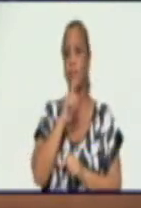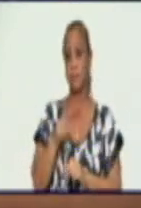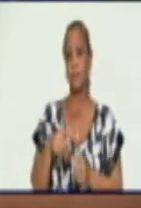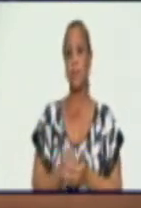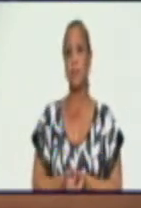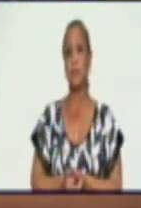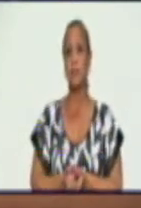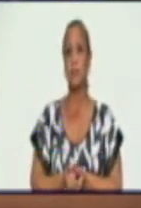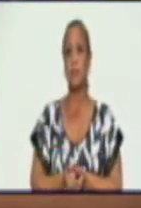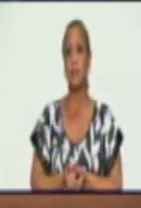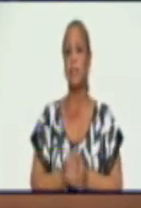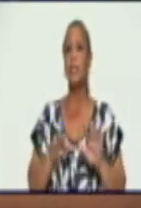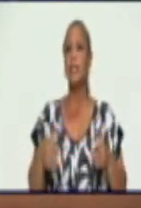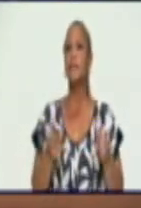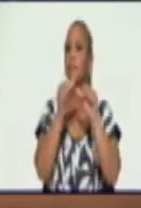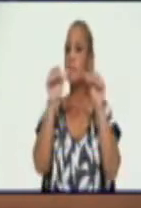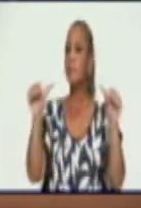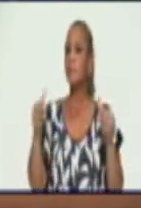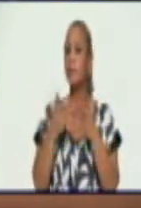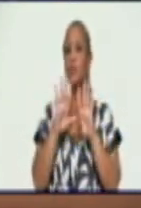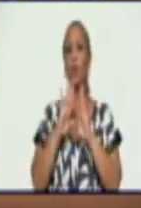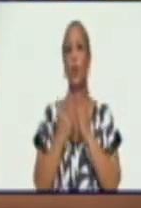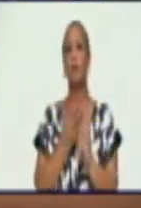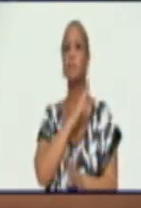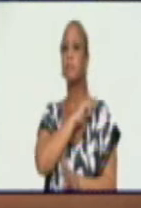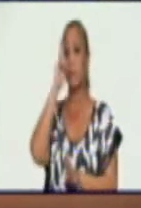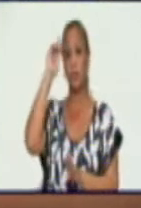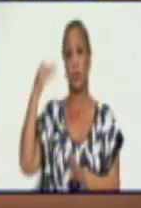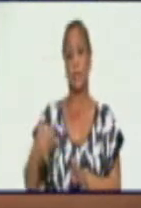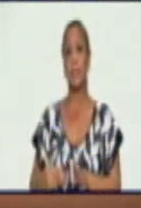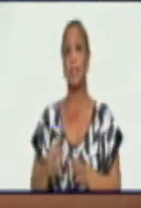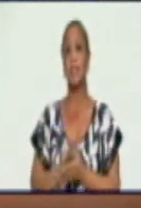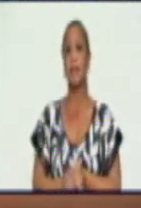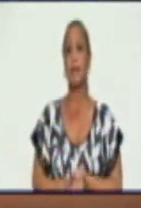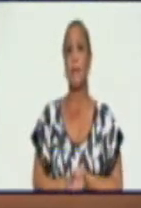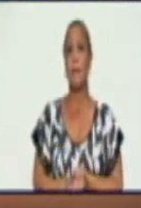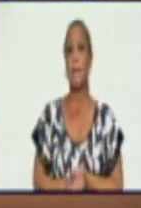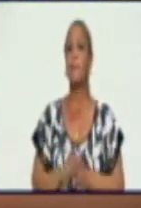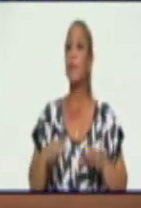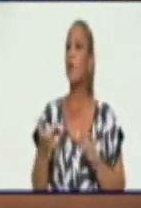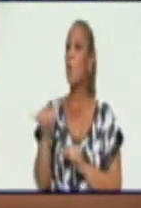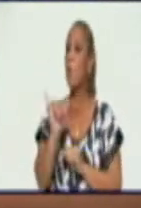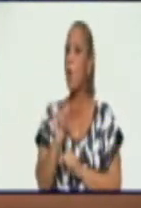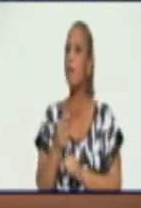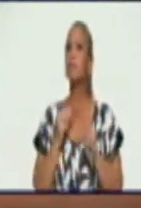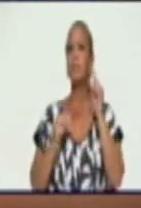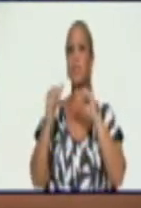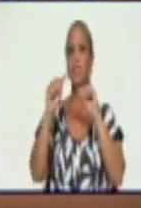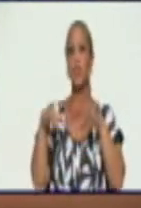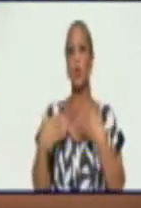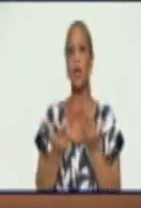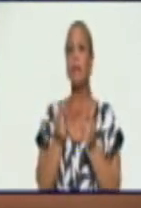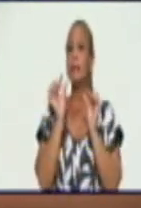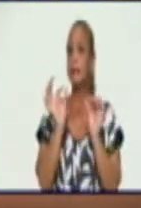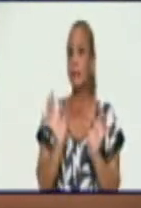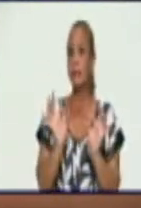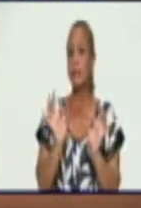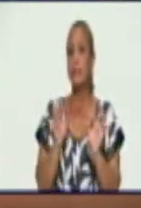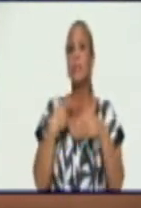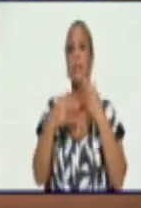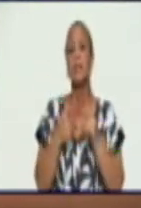en este espacio por las propias autoridades sanitarias y que igualmente las precisiones meridiana que ha hecho nuestro